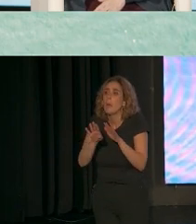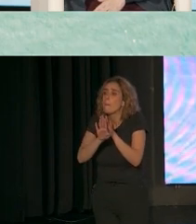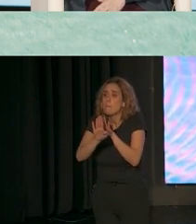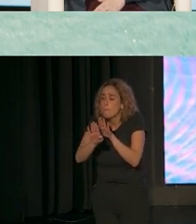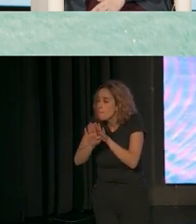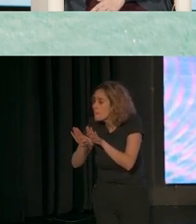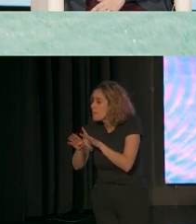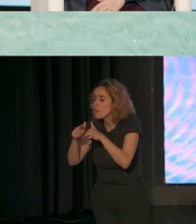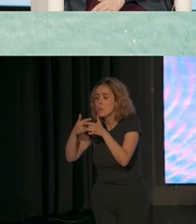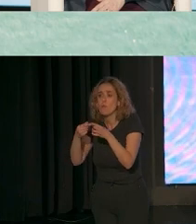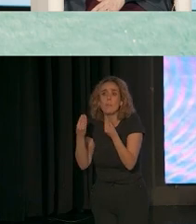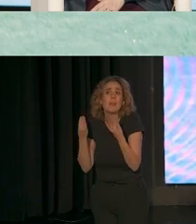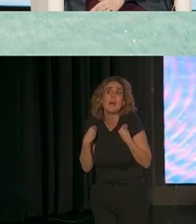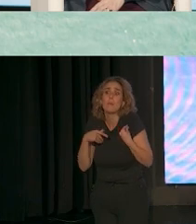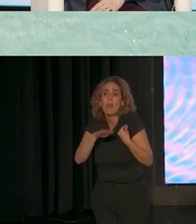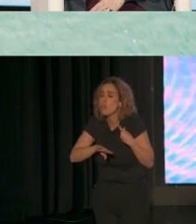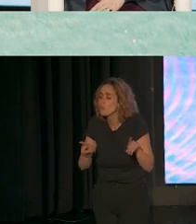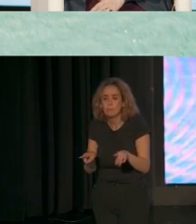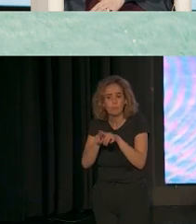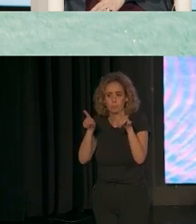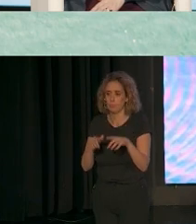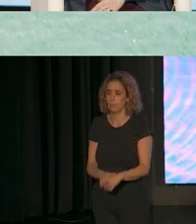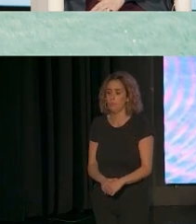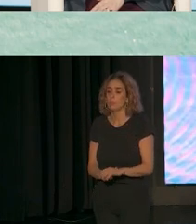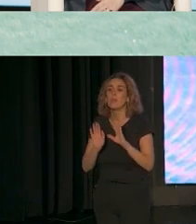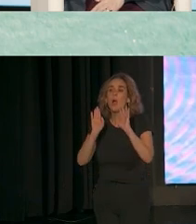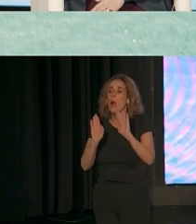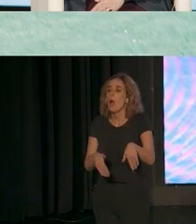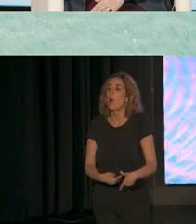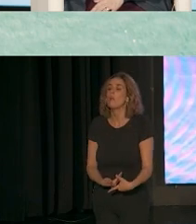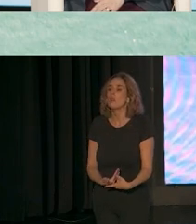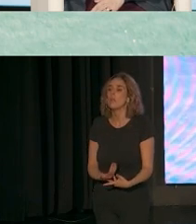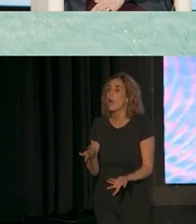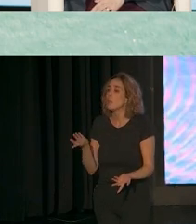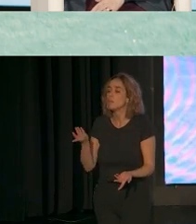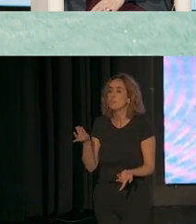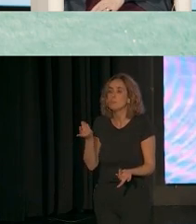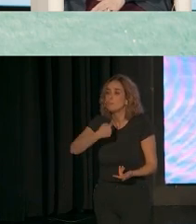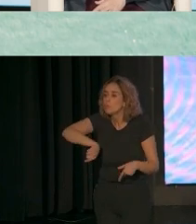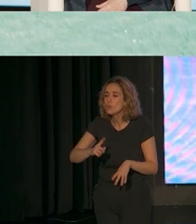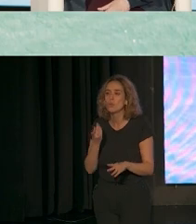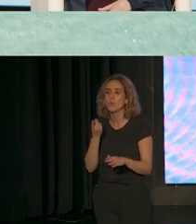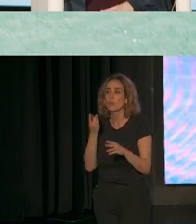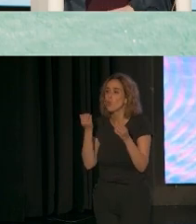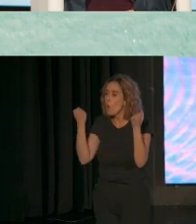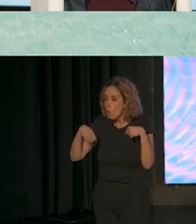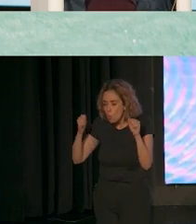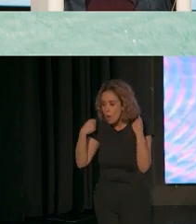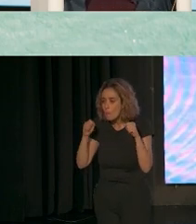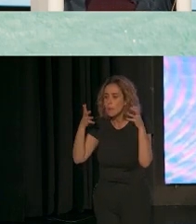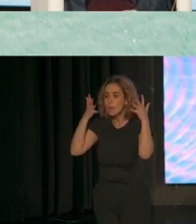vecindario donde vivía esa familia. Así que al final empezamos a desarrollar unas